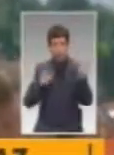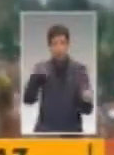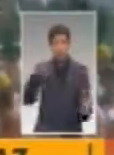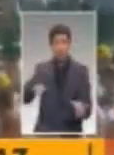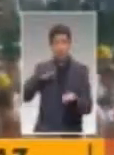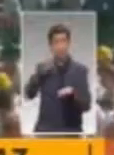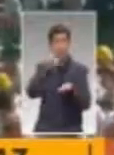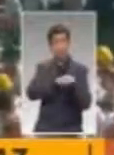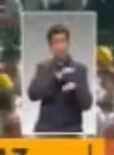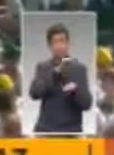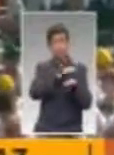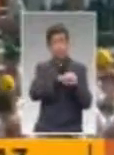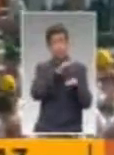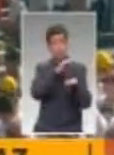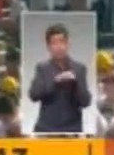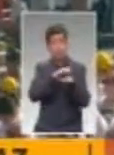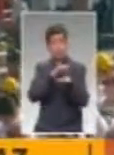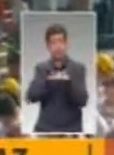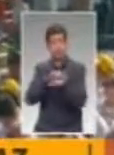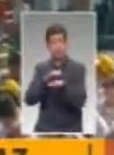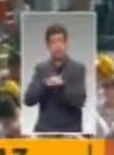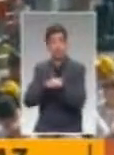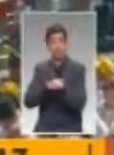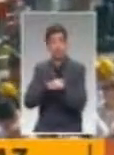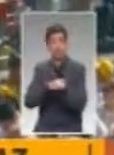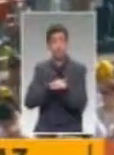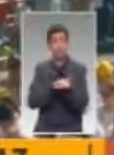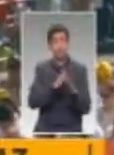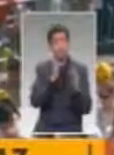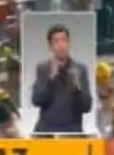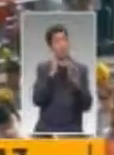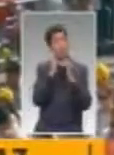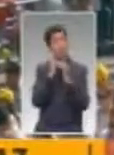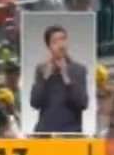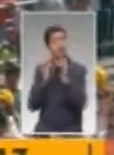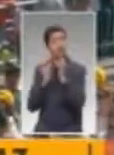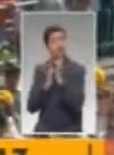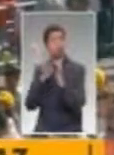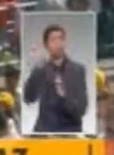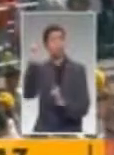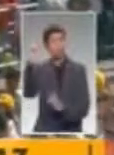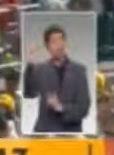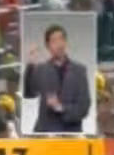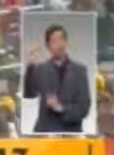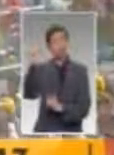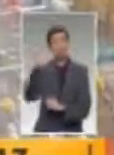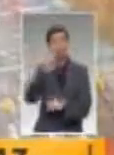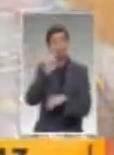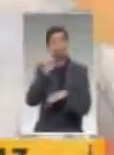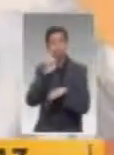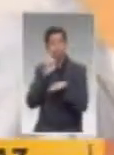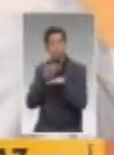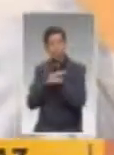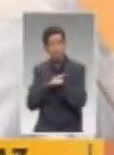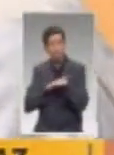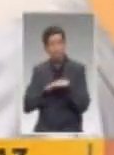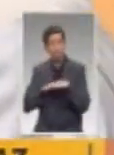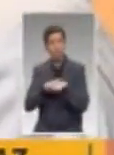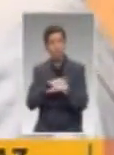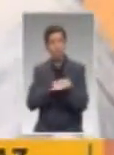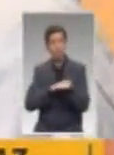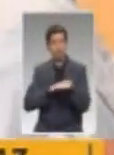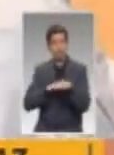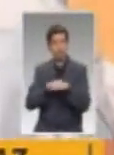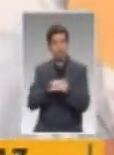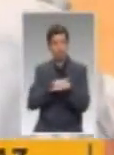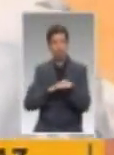de purificarse para entrar con un corazón dispuesto a la Eucaristía. Vimos también la entrada del Papa con el